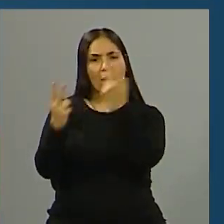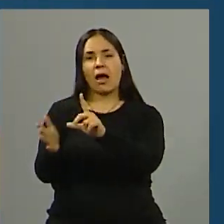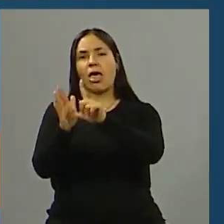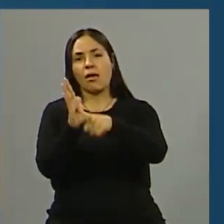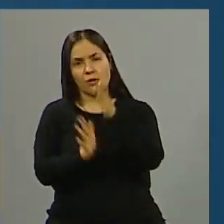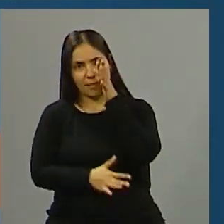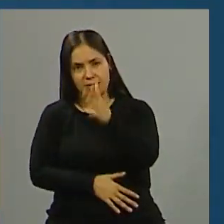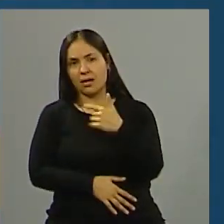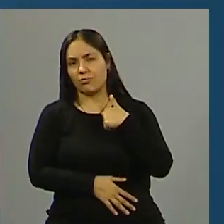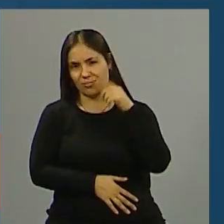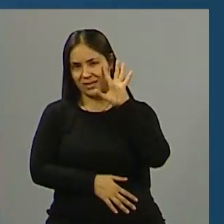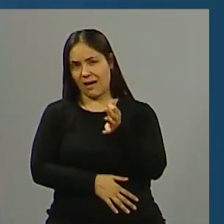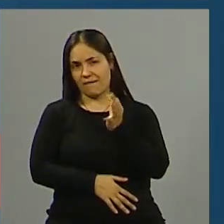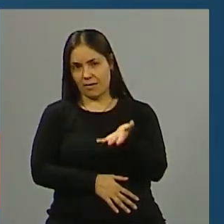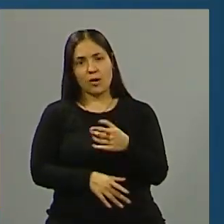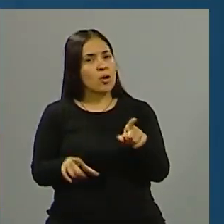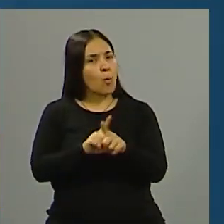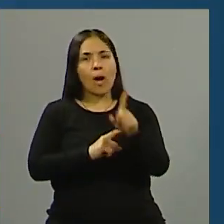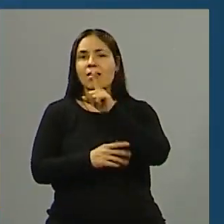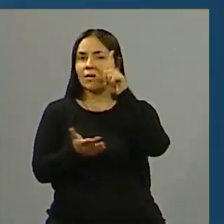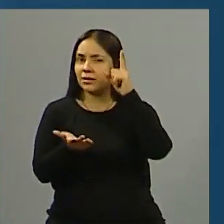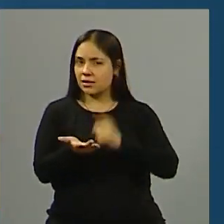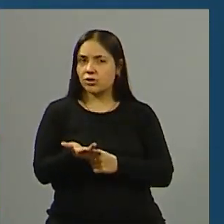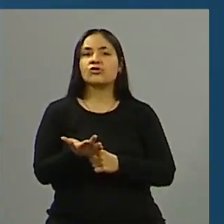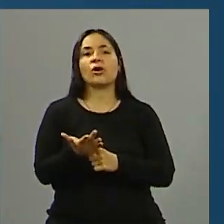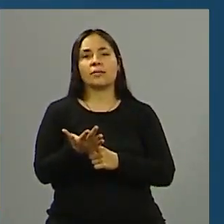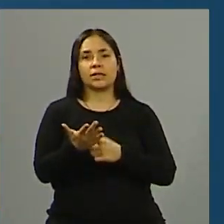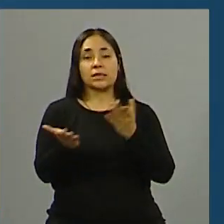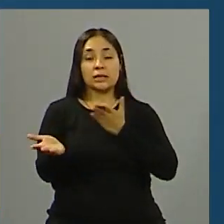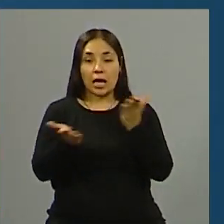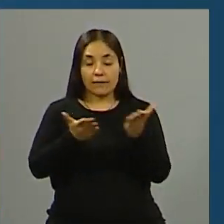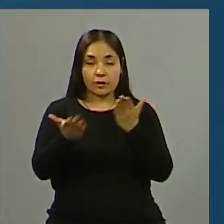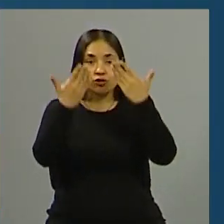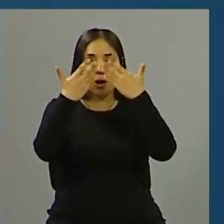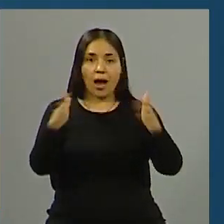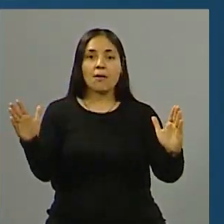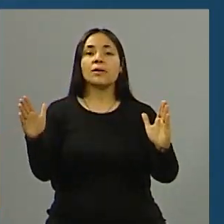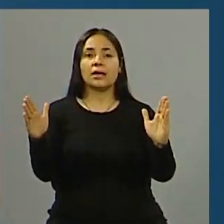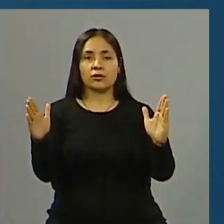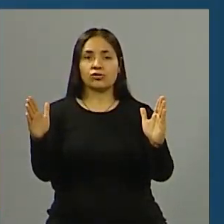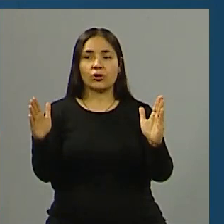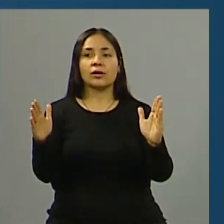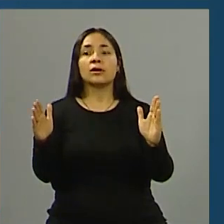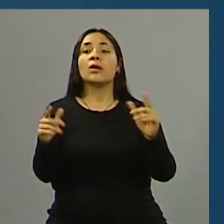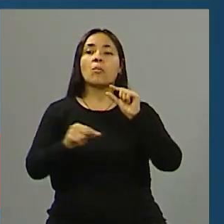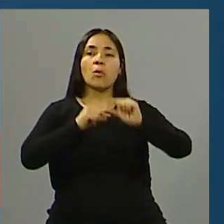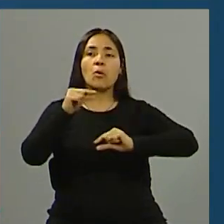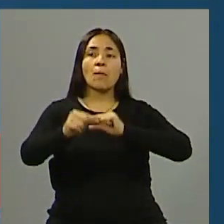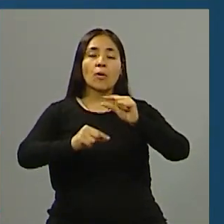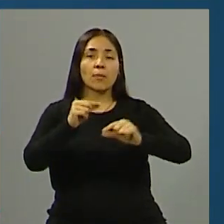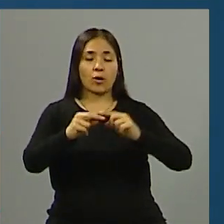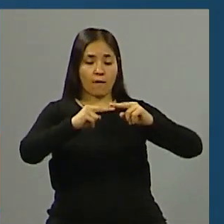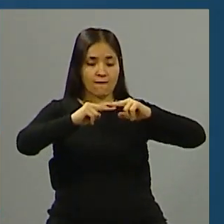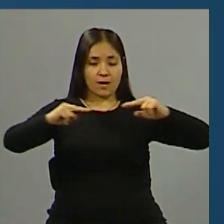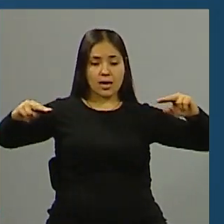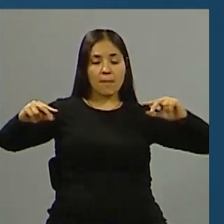Pero también tomamos la decisión de poner el servicio y ir mejorando la vía